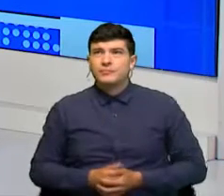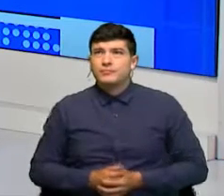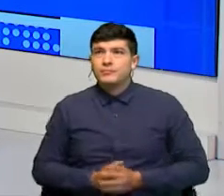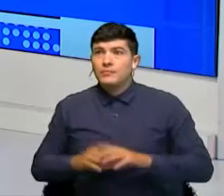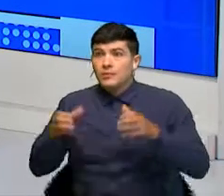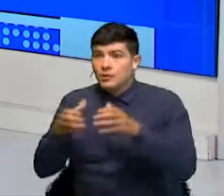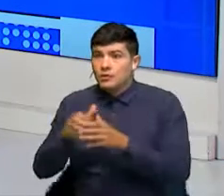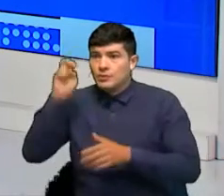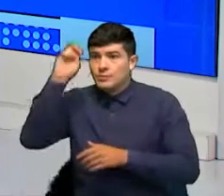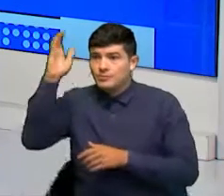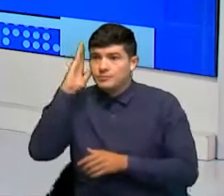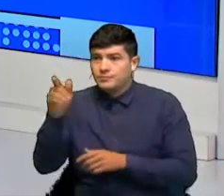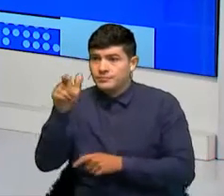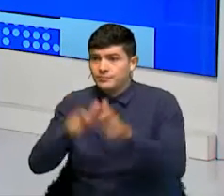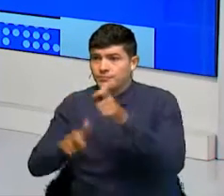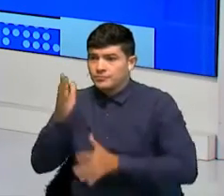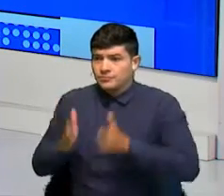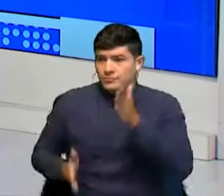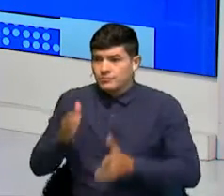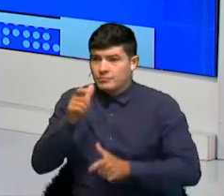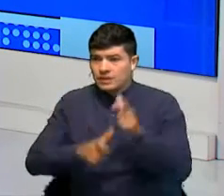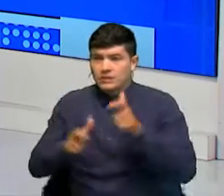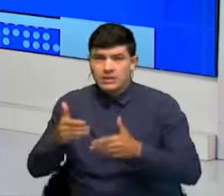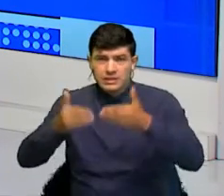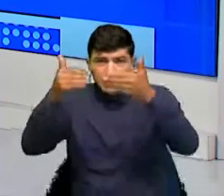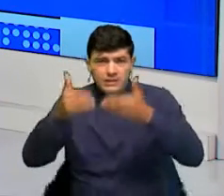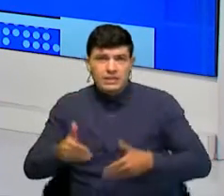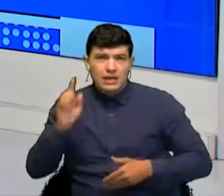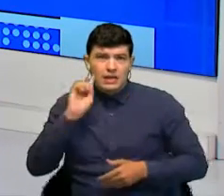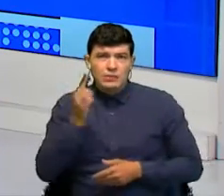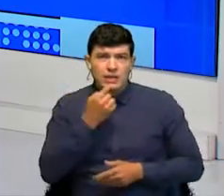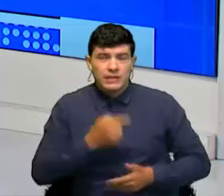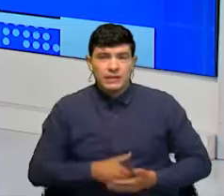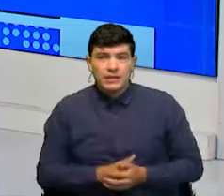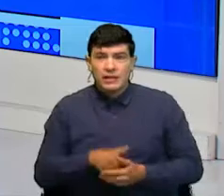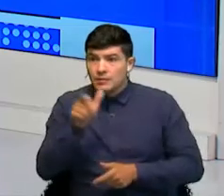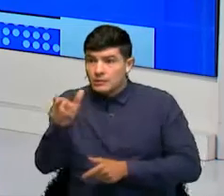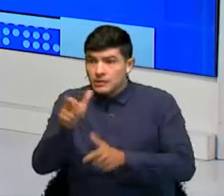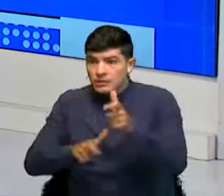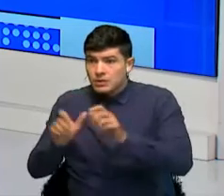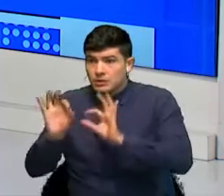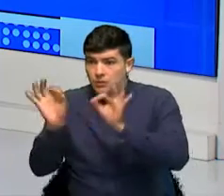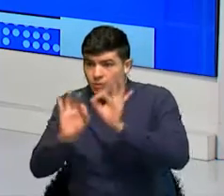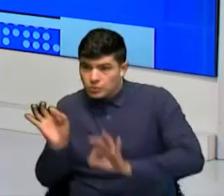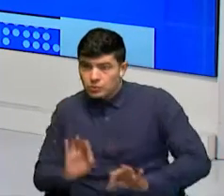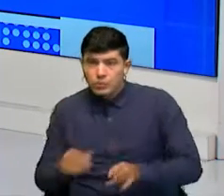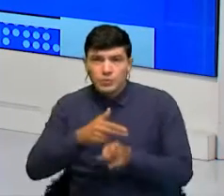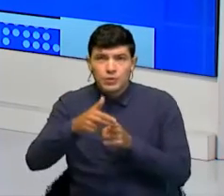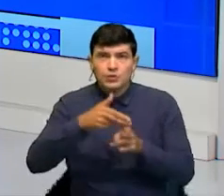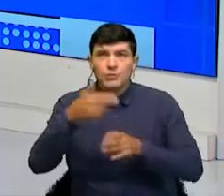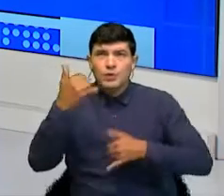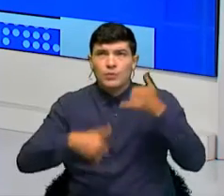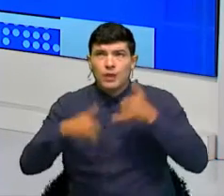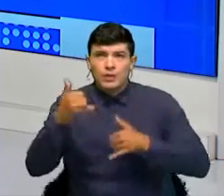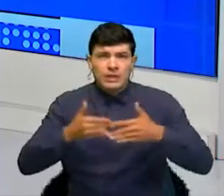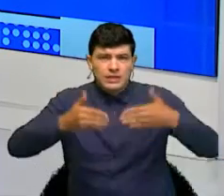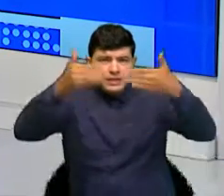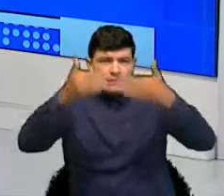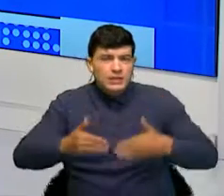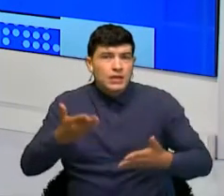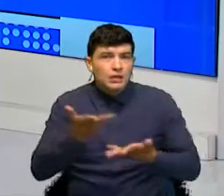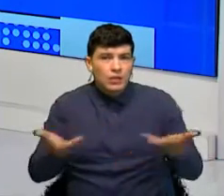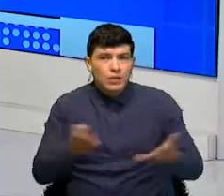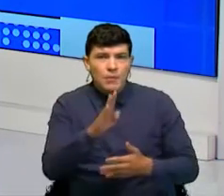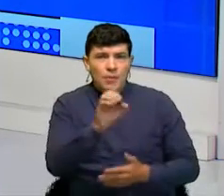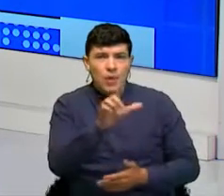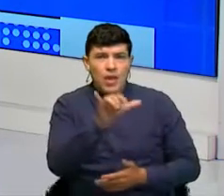Y la Selección Norte de Atletismo para Personas en Condición de Discapacidad Auditiva se prepara para afrontar los próximos Juegos Paranacionales que se disputarán en